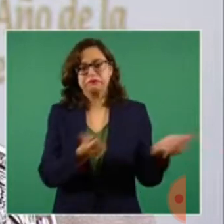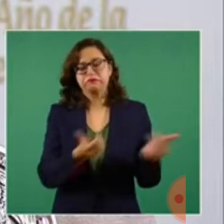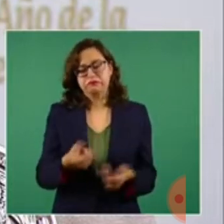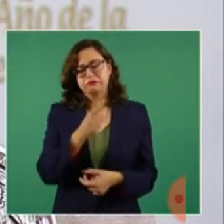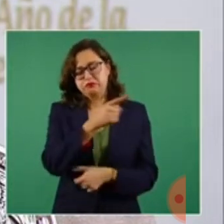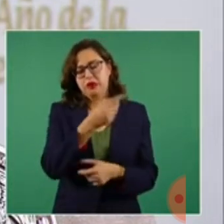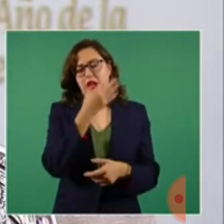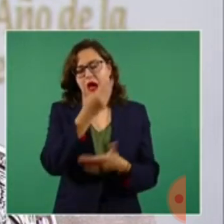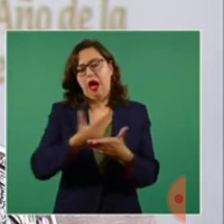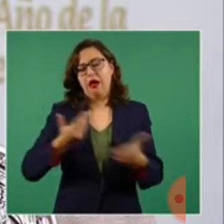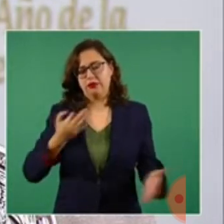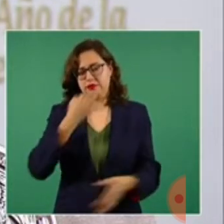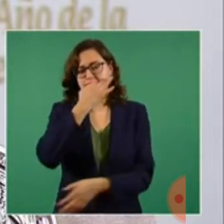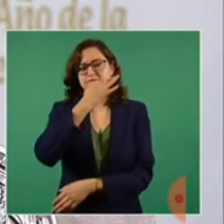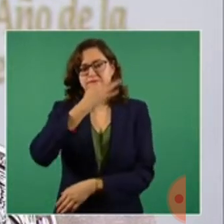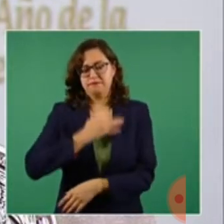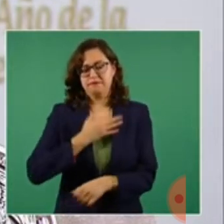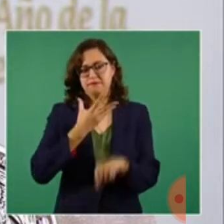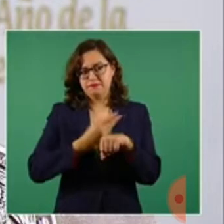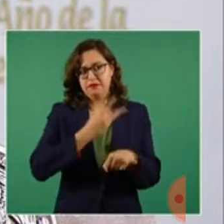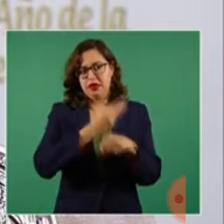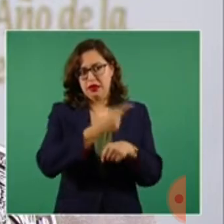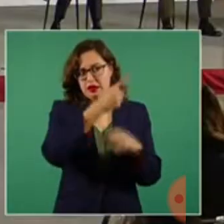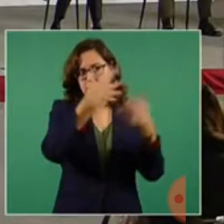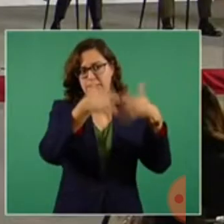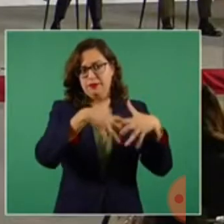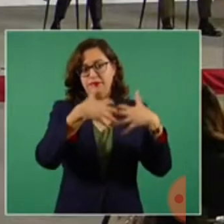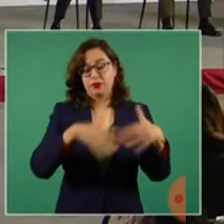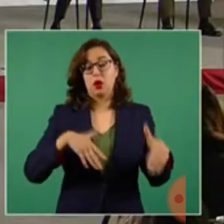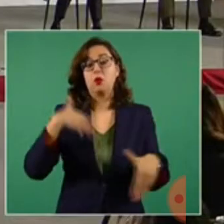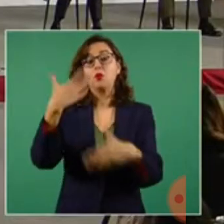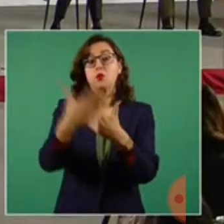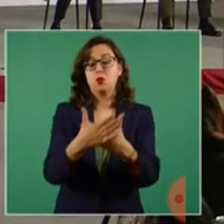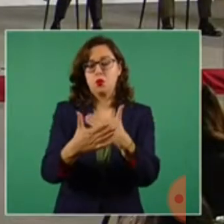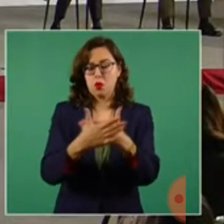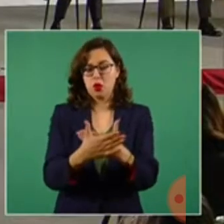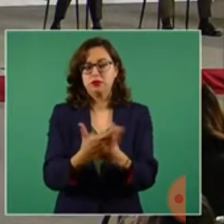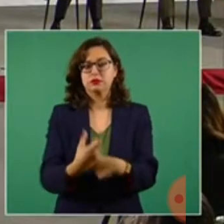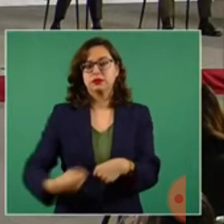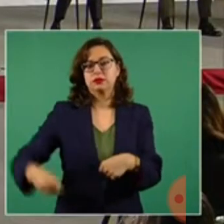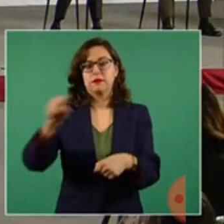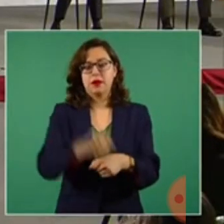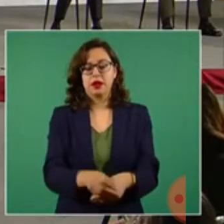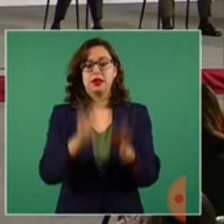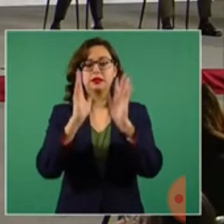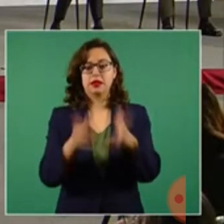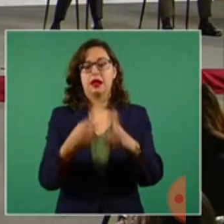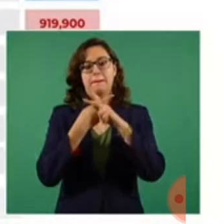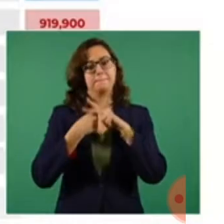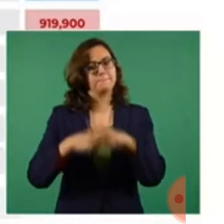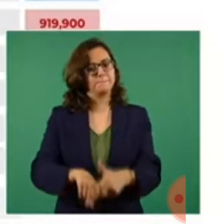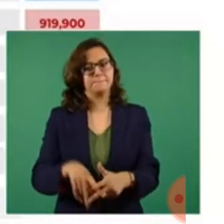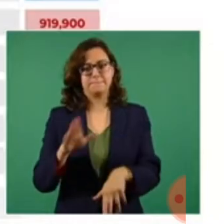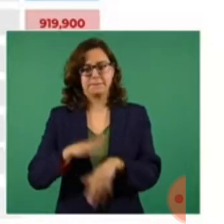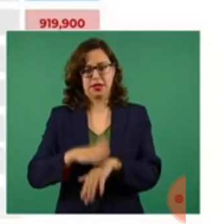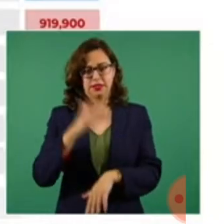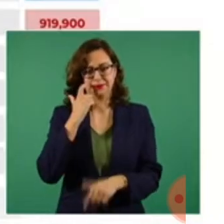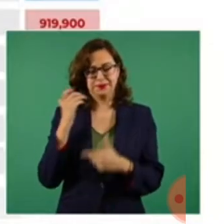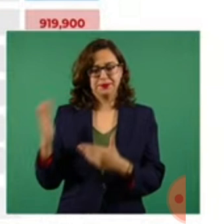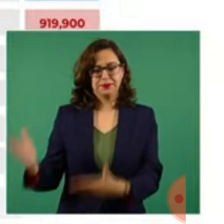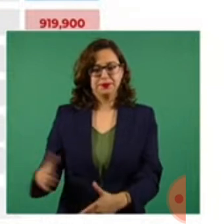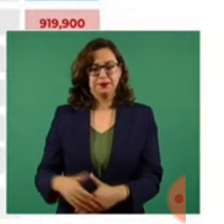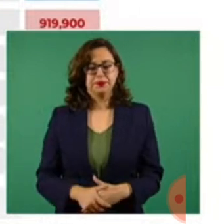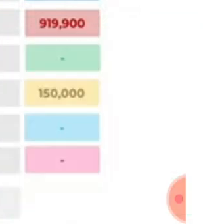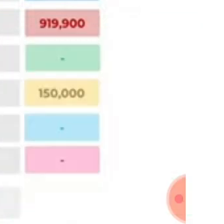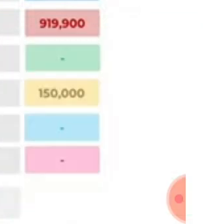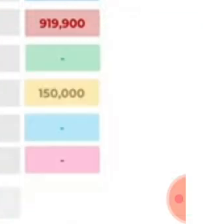tendremos nuevamente altos volúmenes arriba del 1,5 millones de dosis solo para esta compañía, además de las múltiples embarques